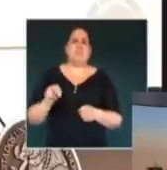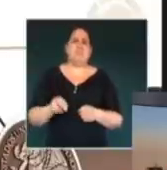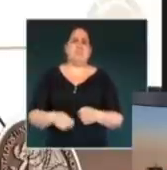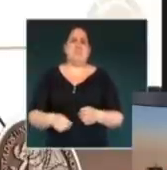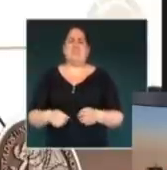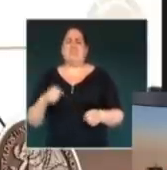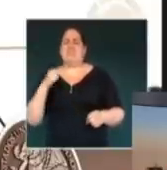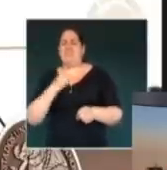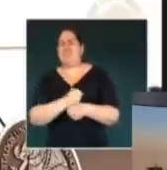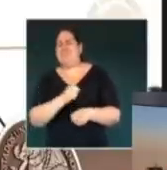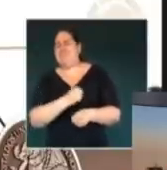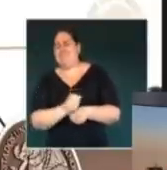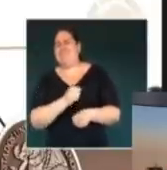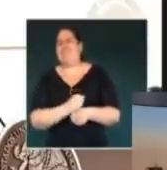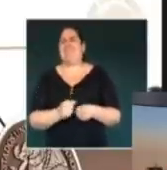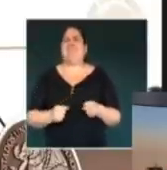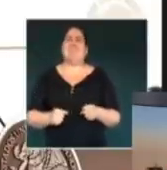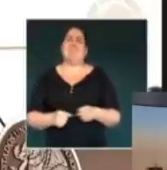golpeados,